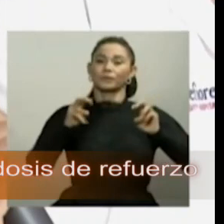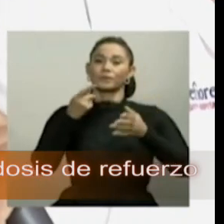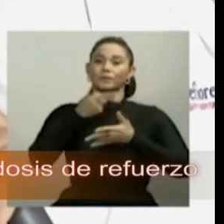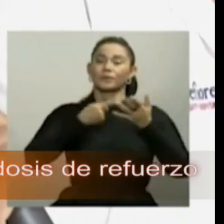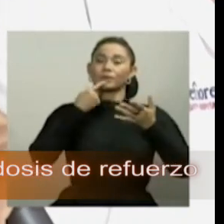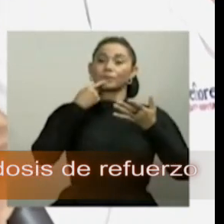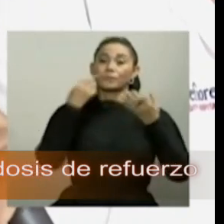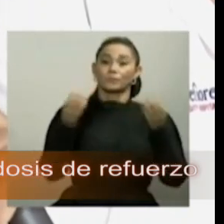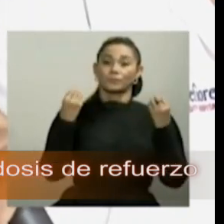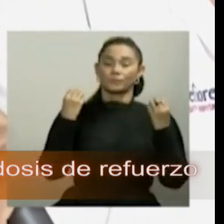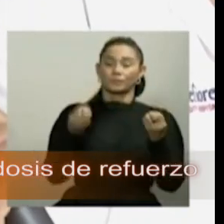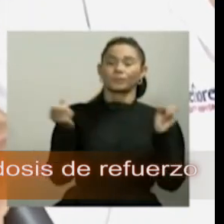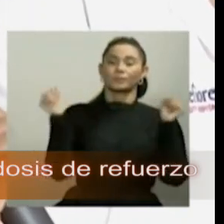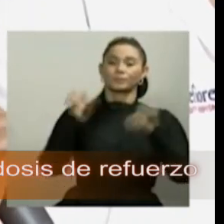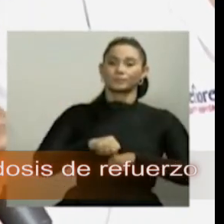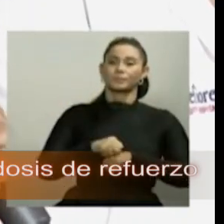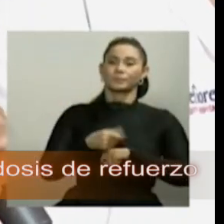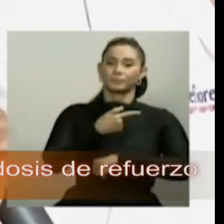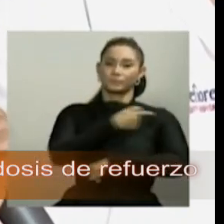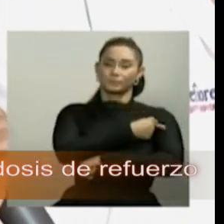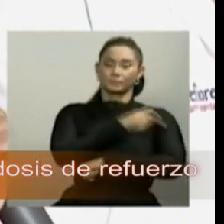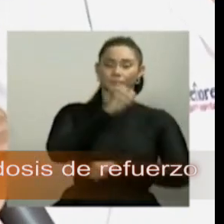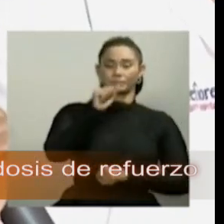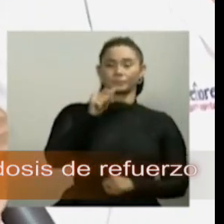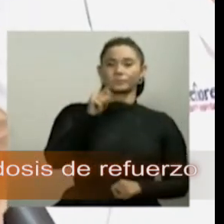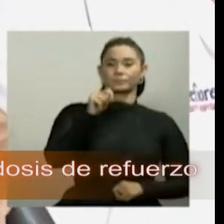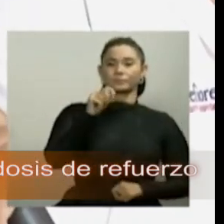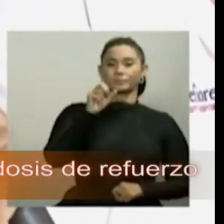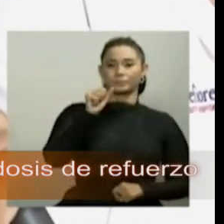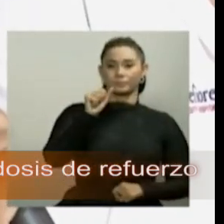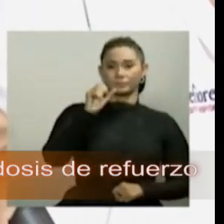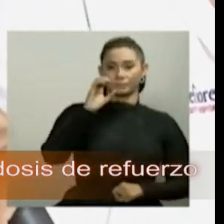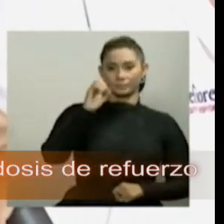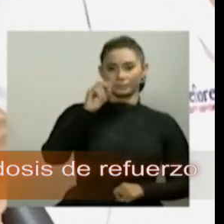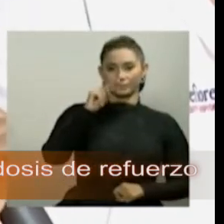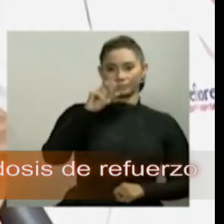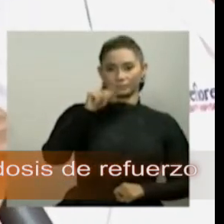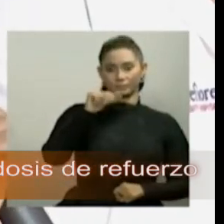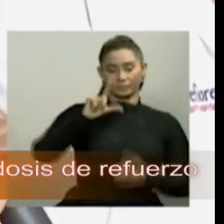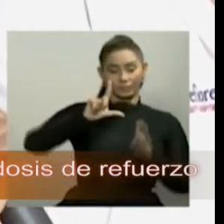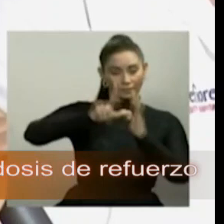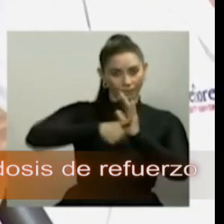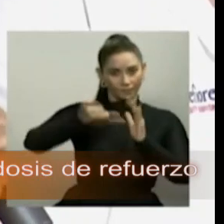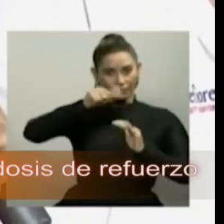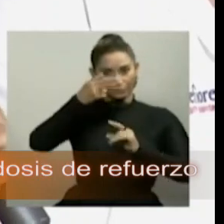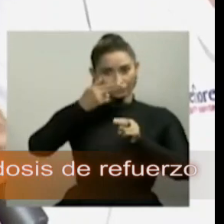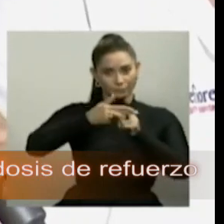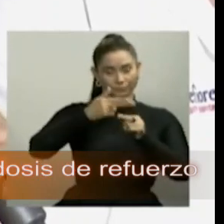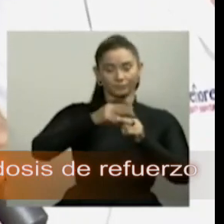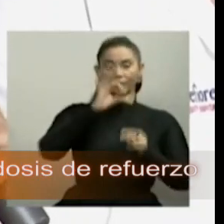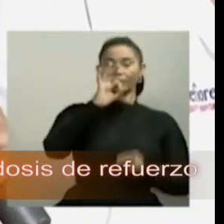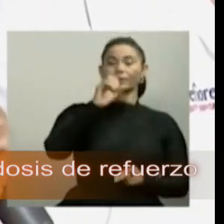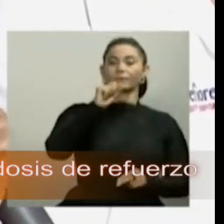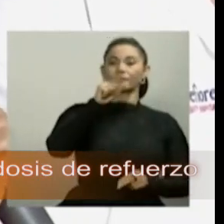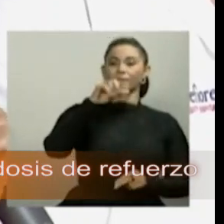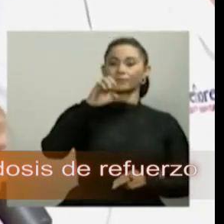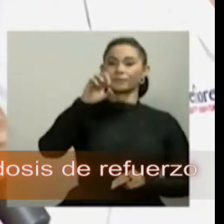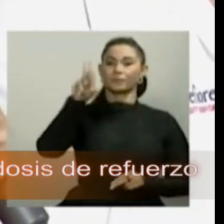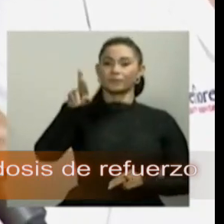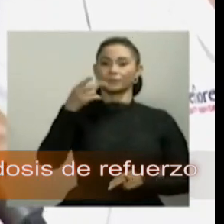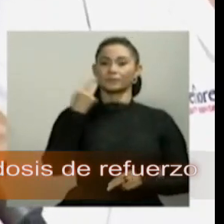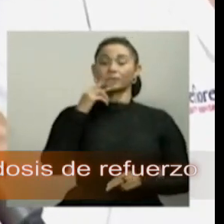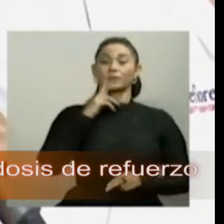la aplicación de la vacuna AstraZeneca seguida de una dosis de Pfizer producía una respuesta, y voy a usar